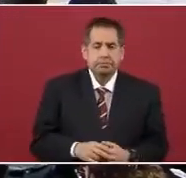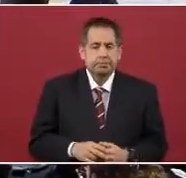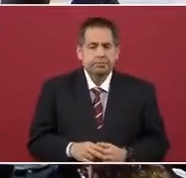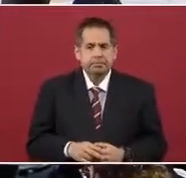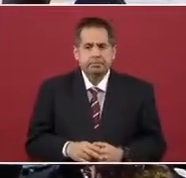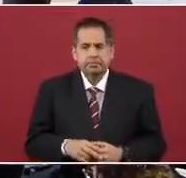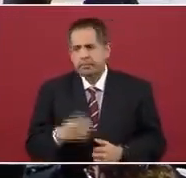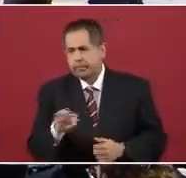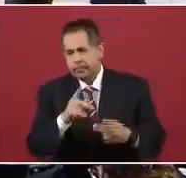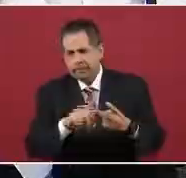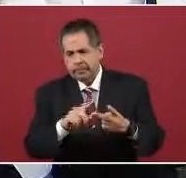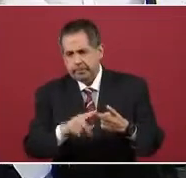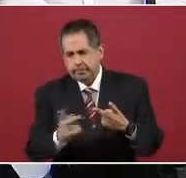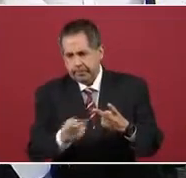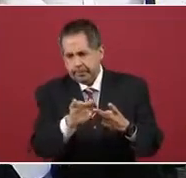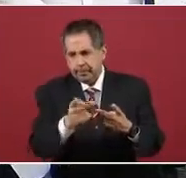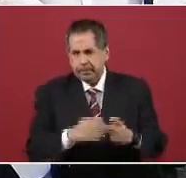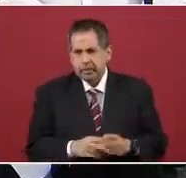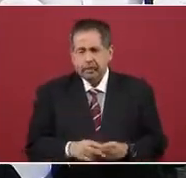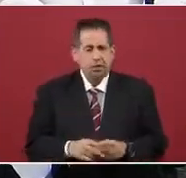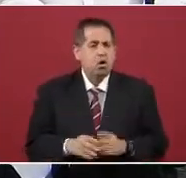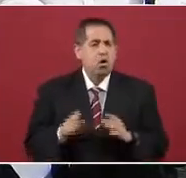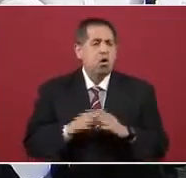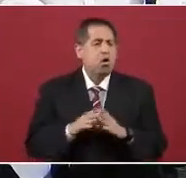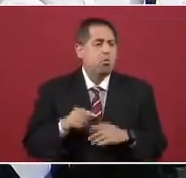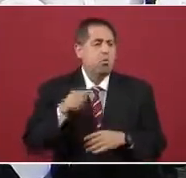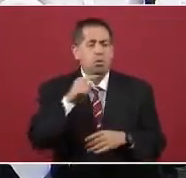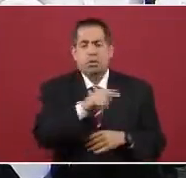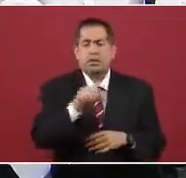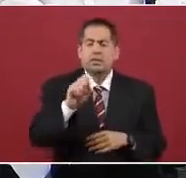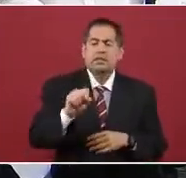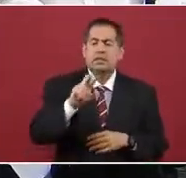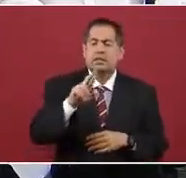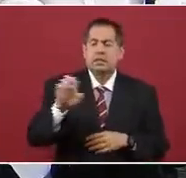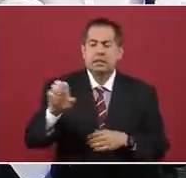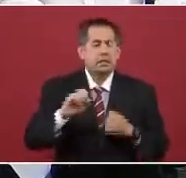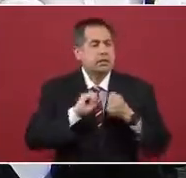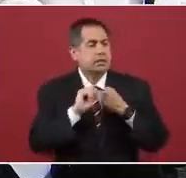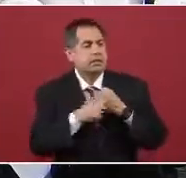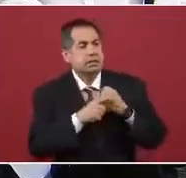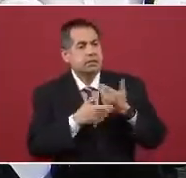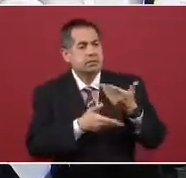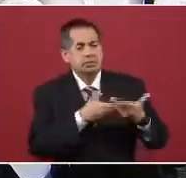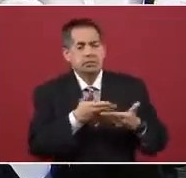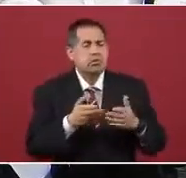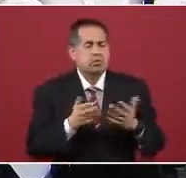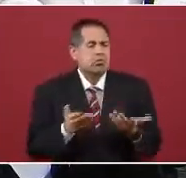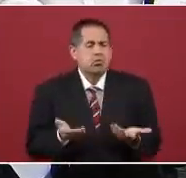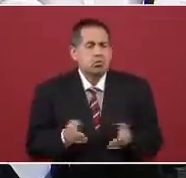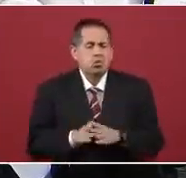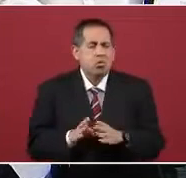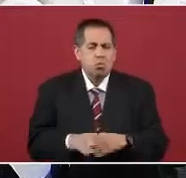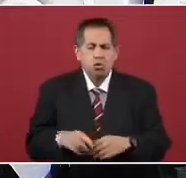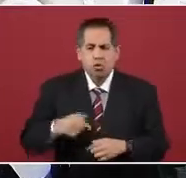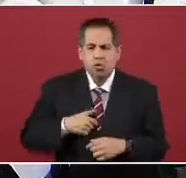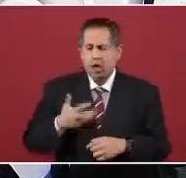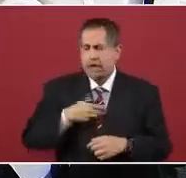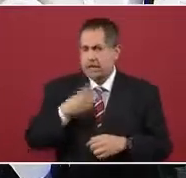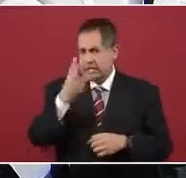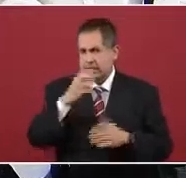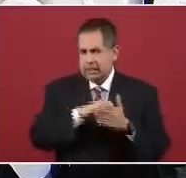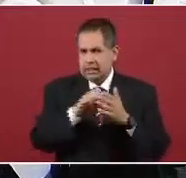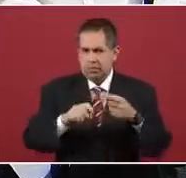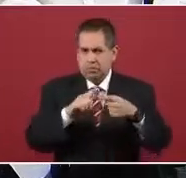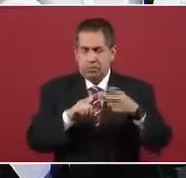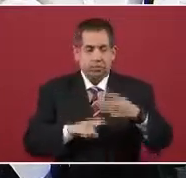es la directriz que tendrá el Servicio Exterior Mexicano? Porque yo tengo tres ejemplos.